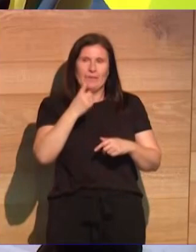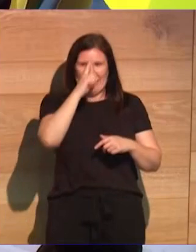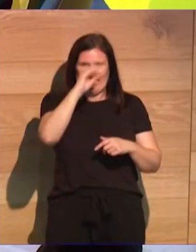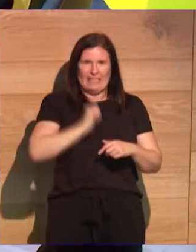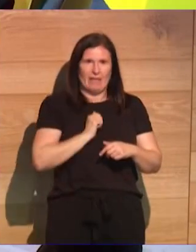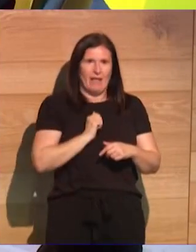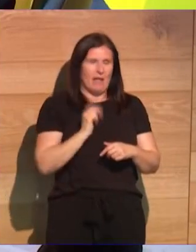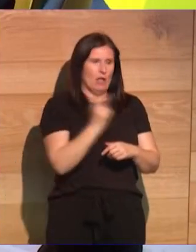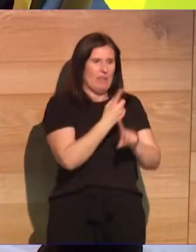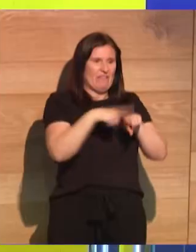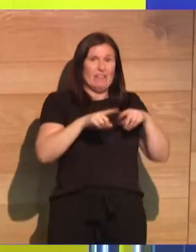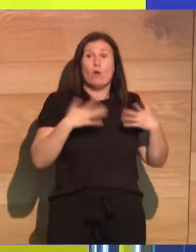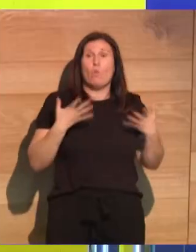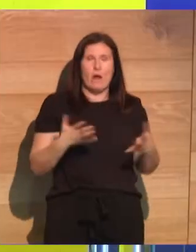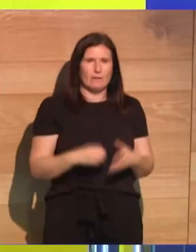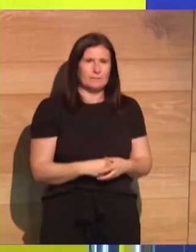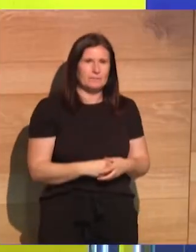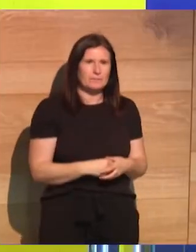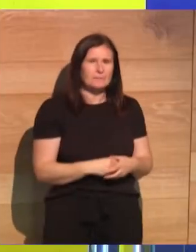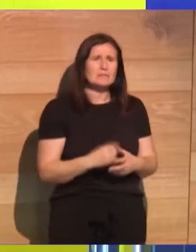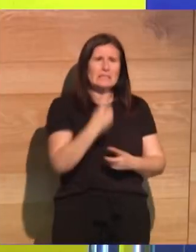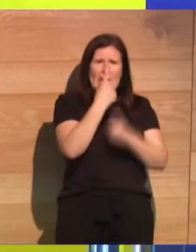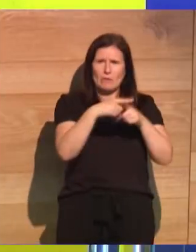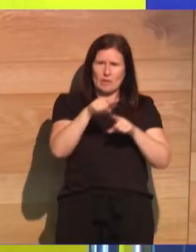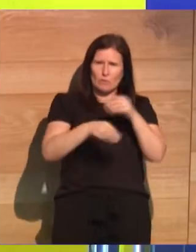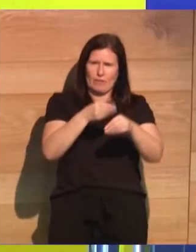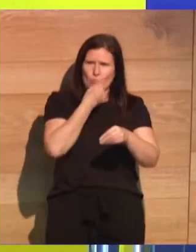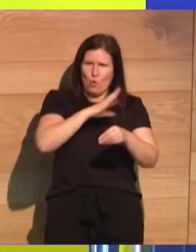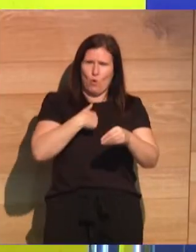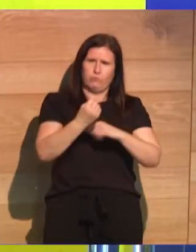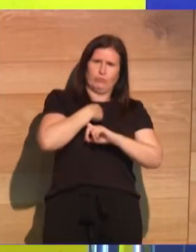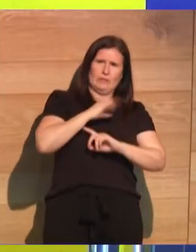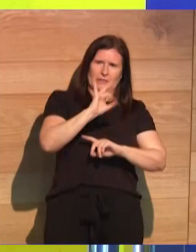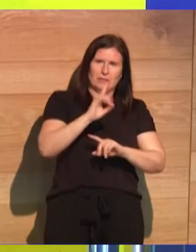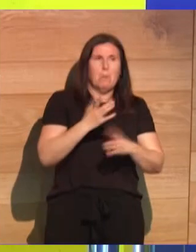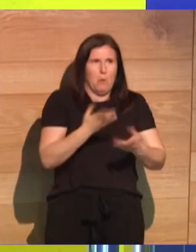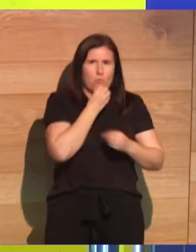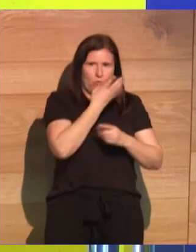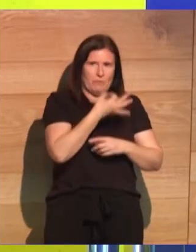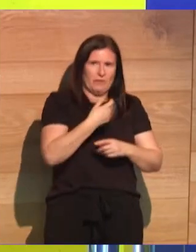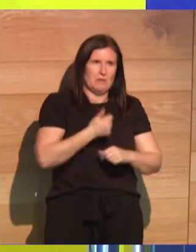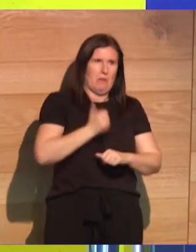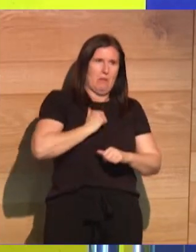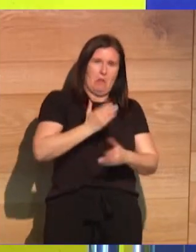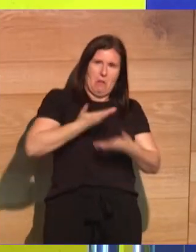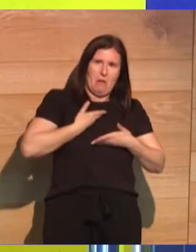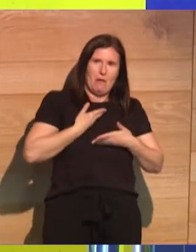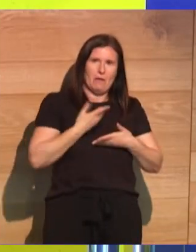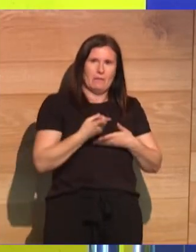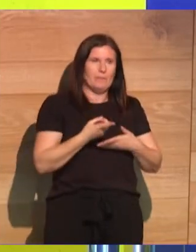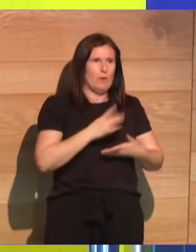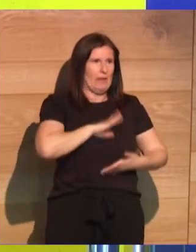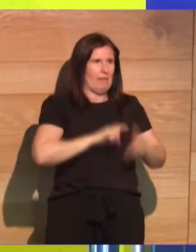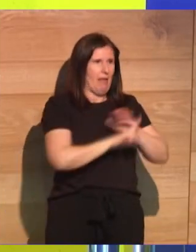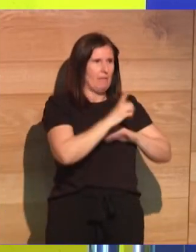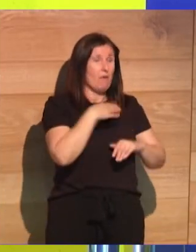vista. Como digo, si es mejor en algunas cosas, perfecto. Nosotros nos aprovecharemos y lo haremos mejor con esas capacidades. Esa es la